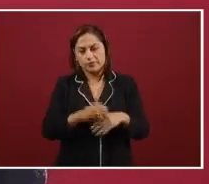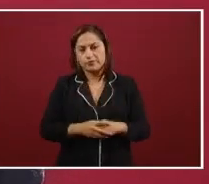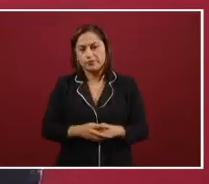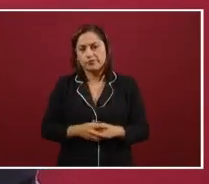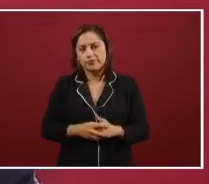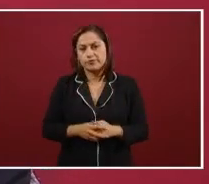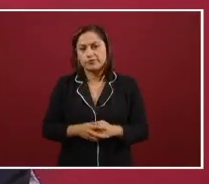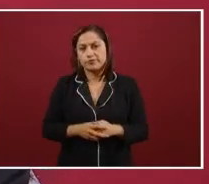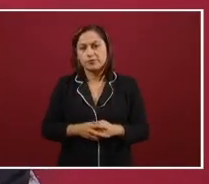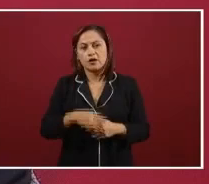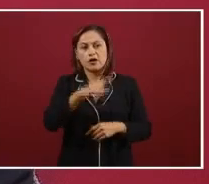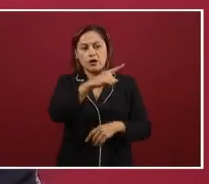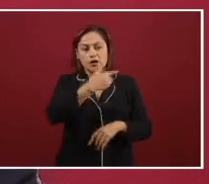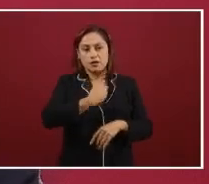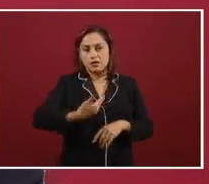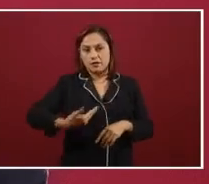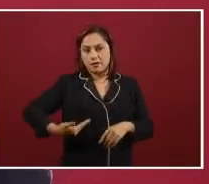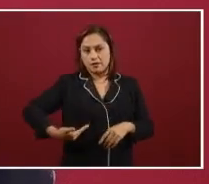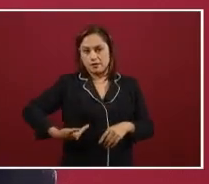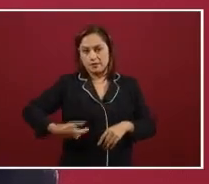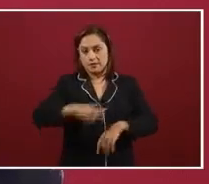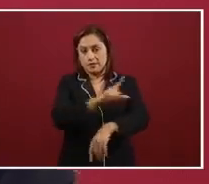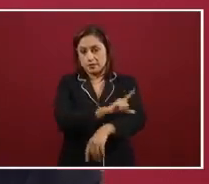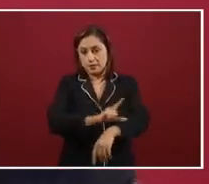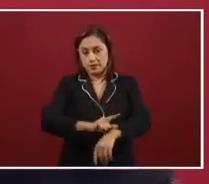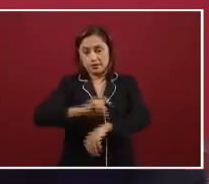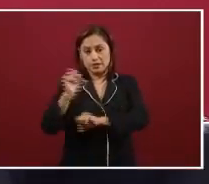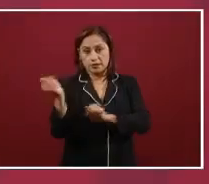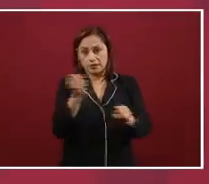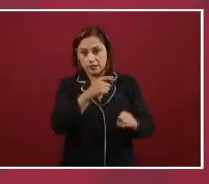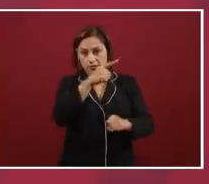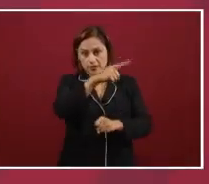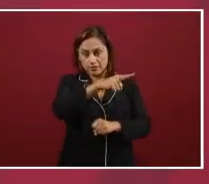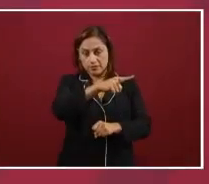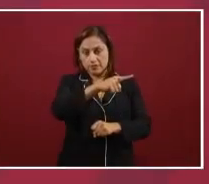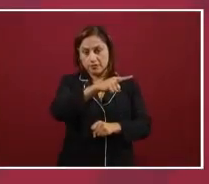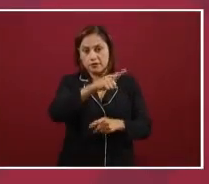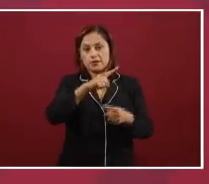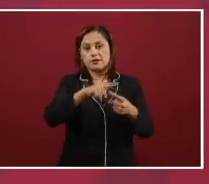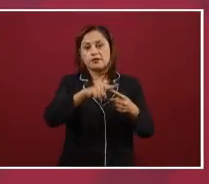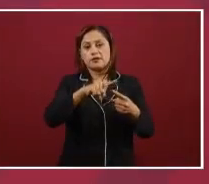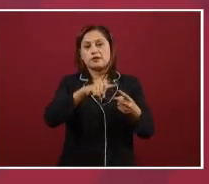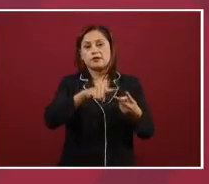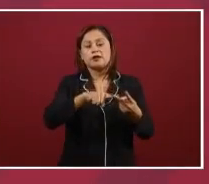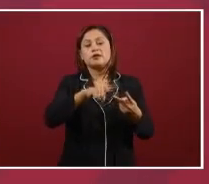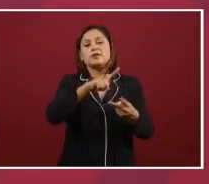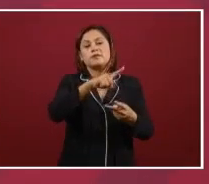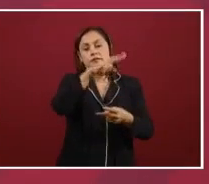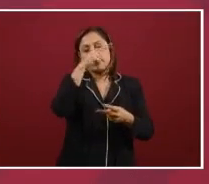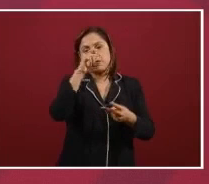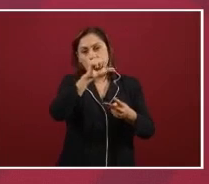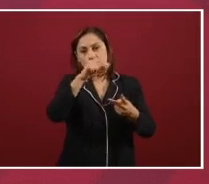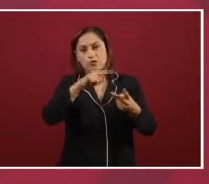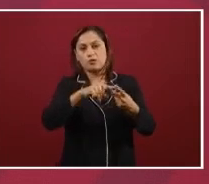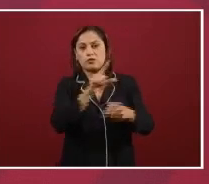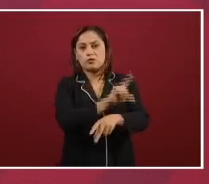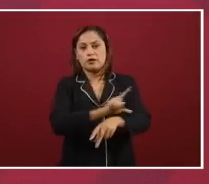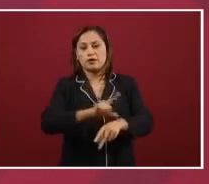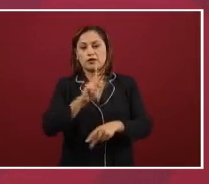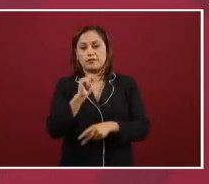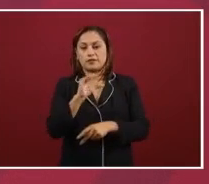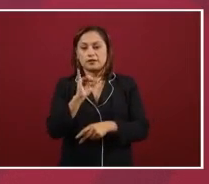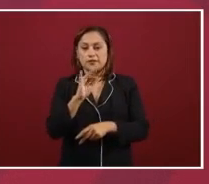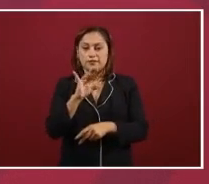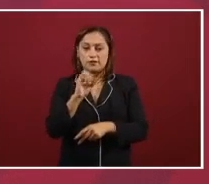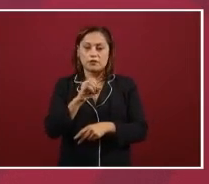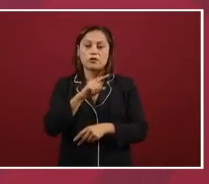al presidente de la Liga de Béisbol del Verano, al presidente de la Liga del Béisbol del Pacífico, y que se cumpla el